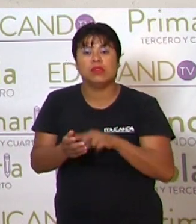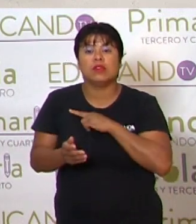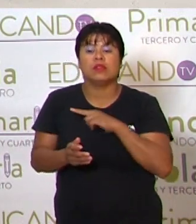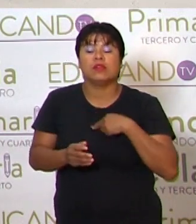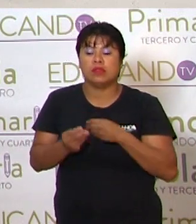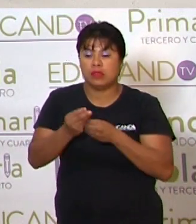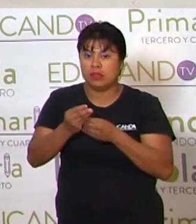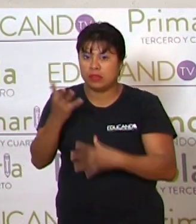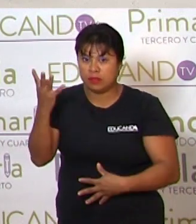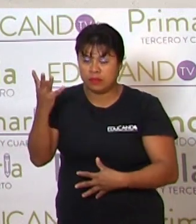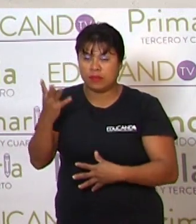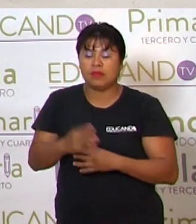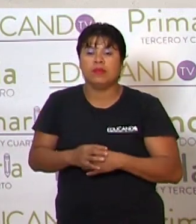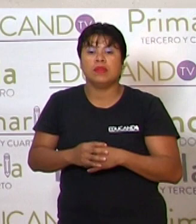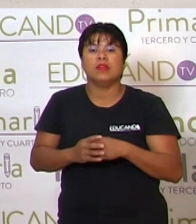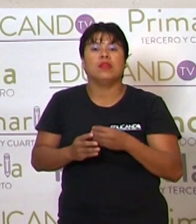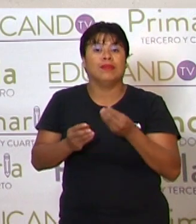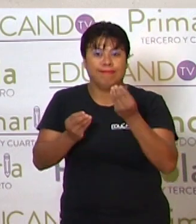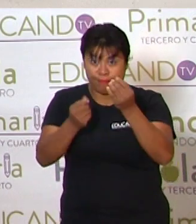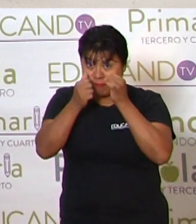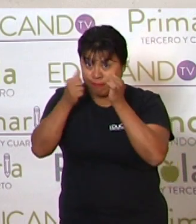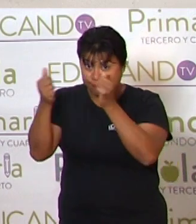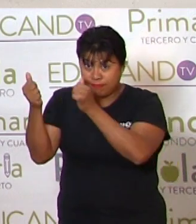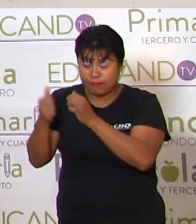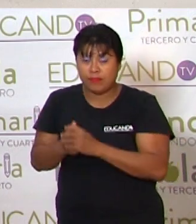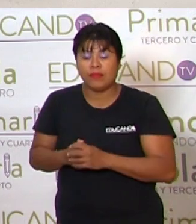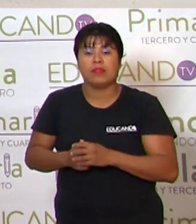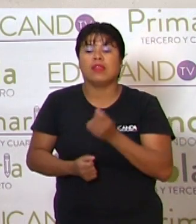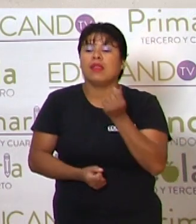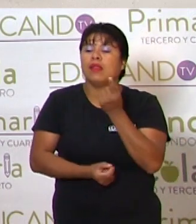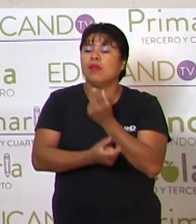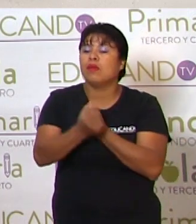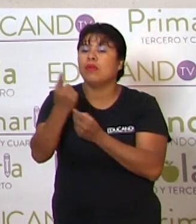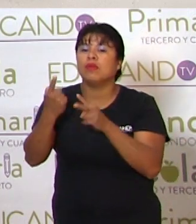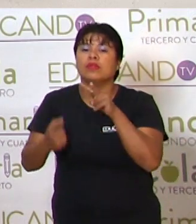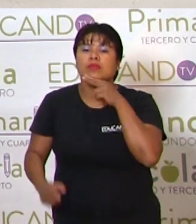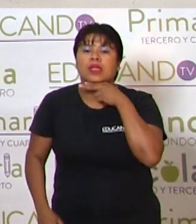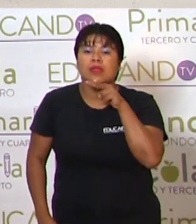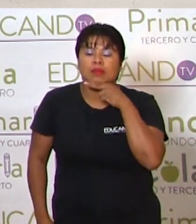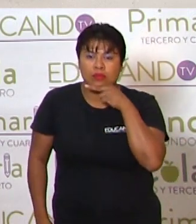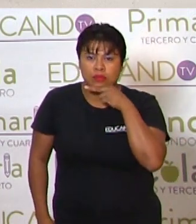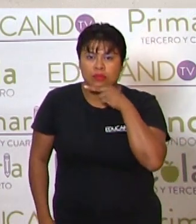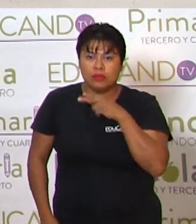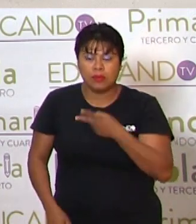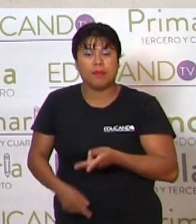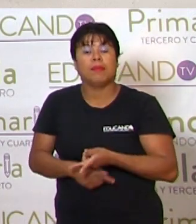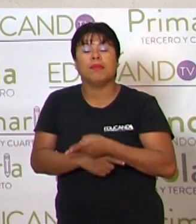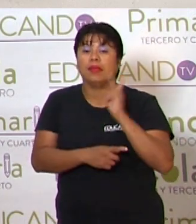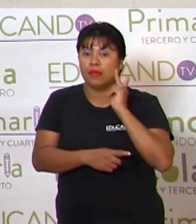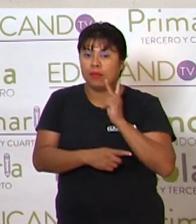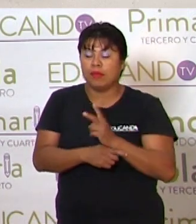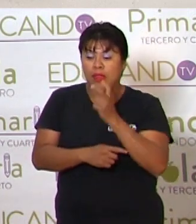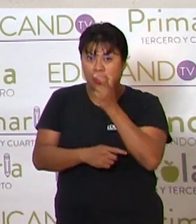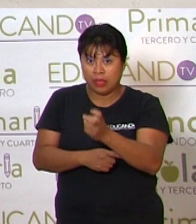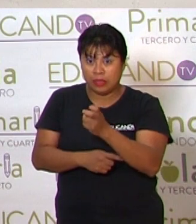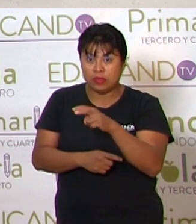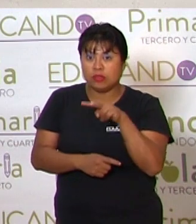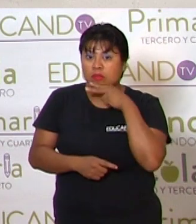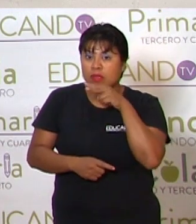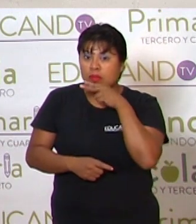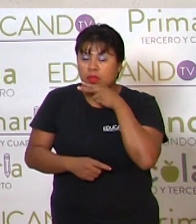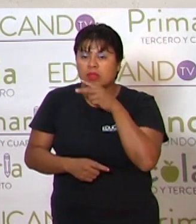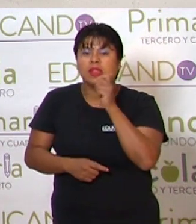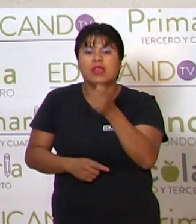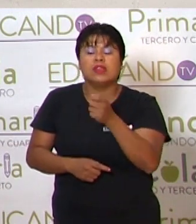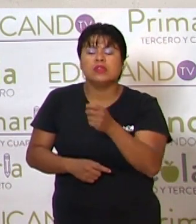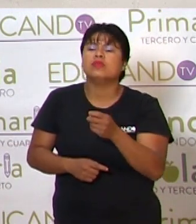nuestras descripciones, mucha atención con esto, algunos verbos. ¿Bien? Pero estos verbos